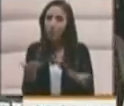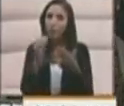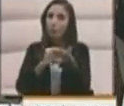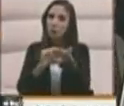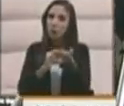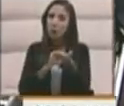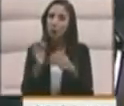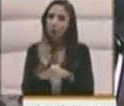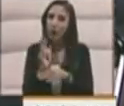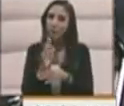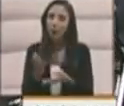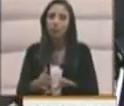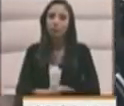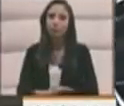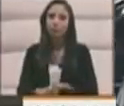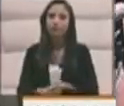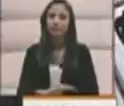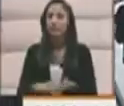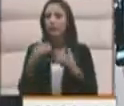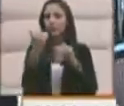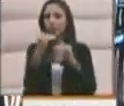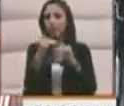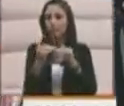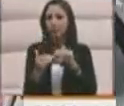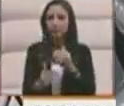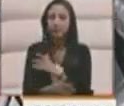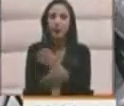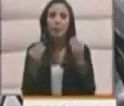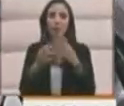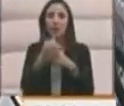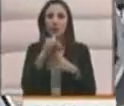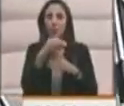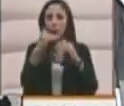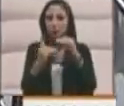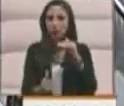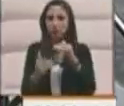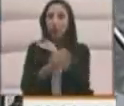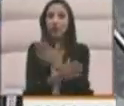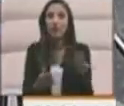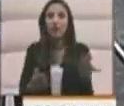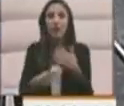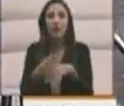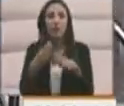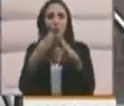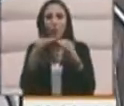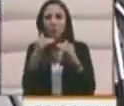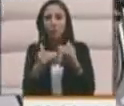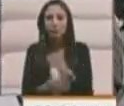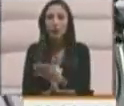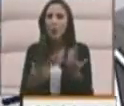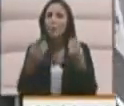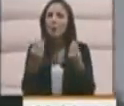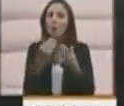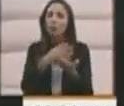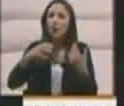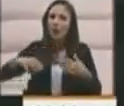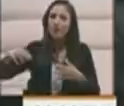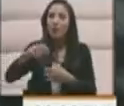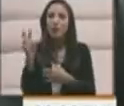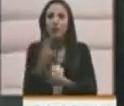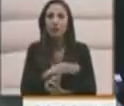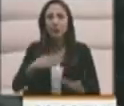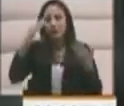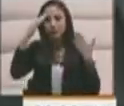Betsy. Katy dice, también te amo, Katy. Emilia Ruiz desde Cabimas. Desde varias partes de Venezuela y del mundo. Pero